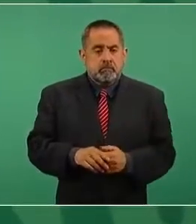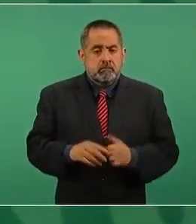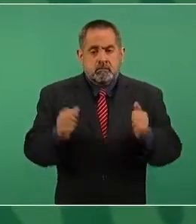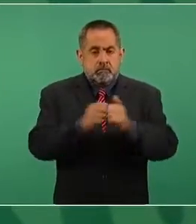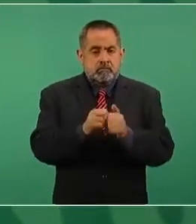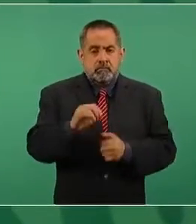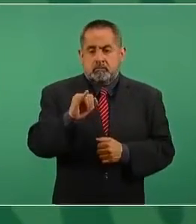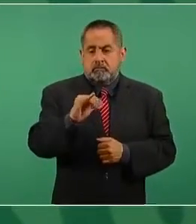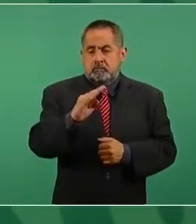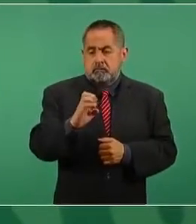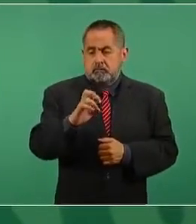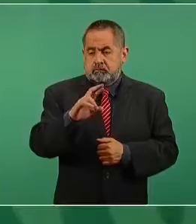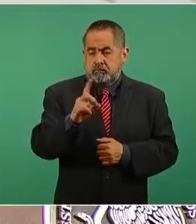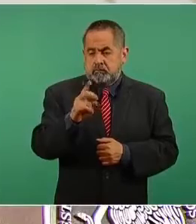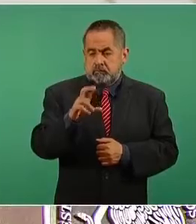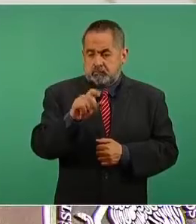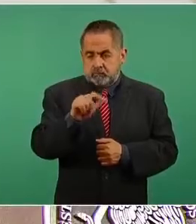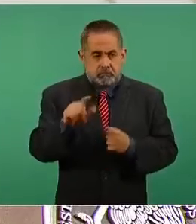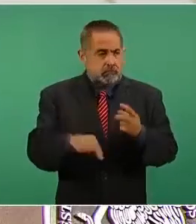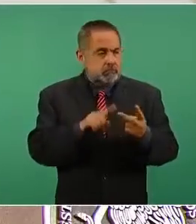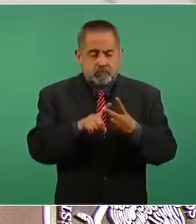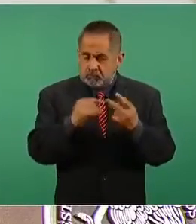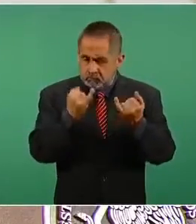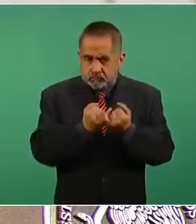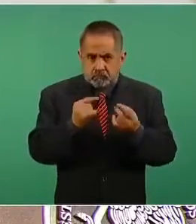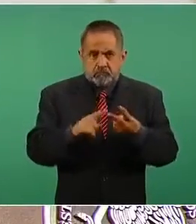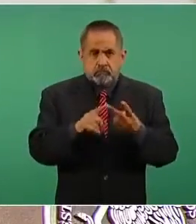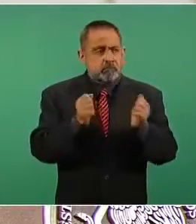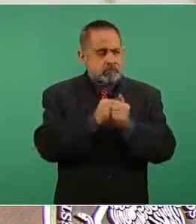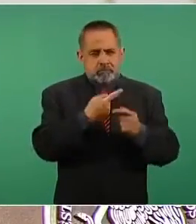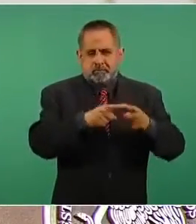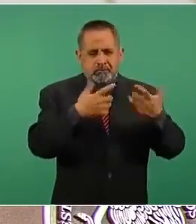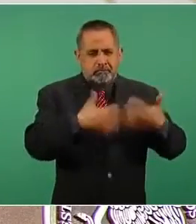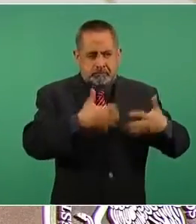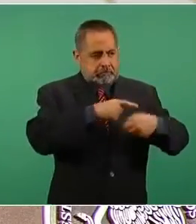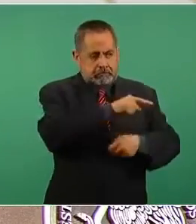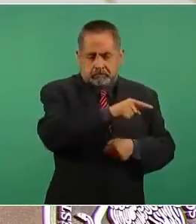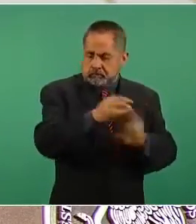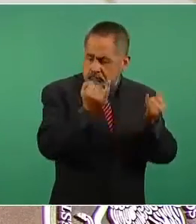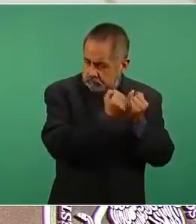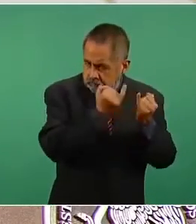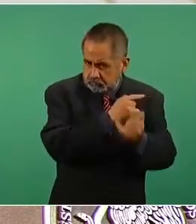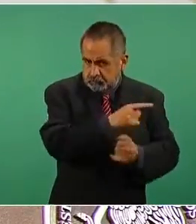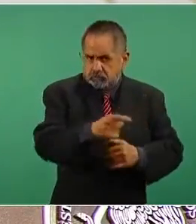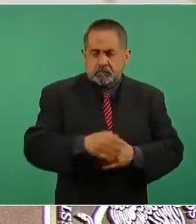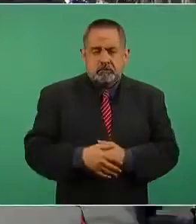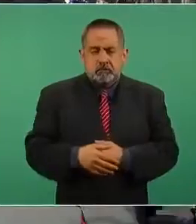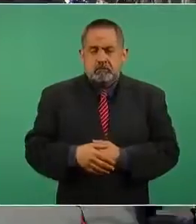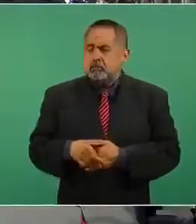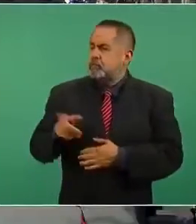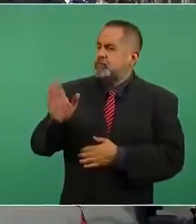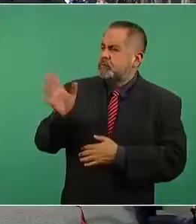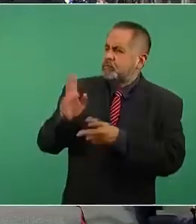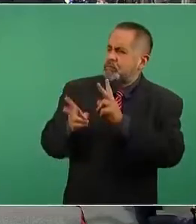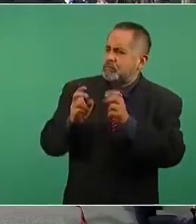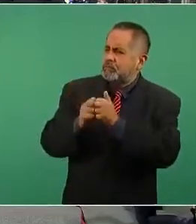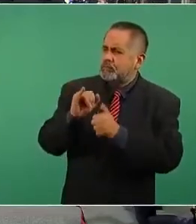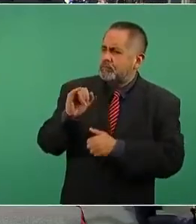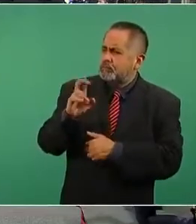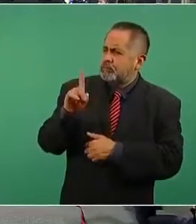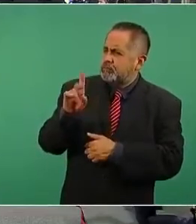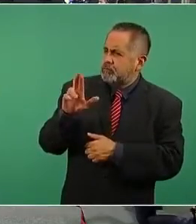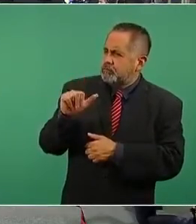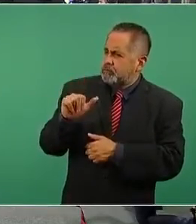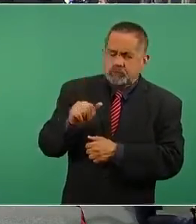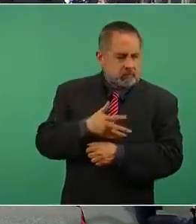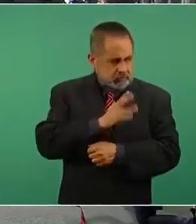con Iberdrola y con todas estas empresas. ¿Hay pláticas con Iberdrola? Sí, pero lo